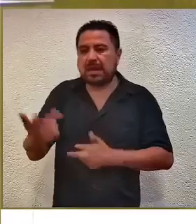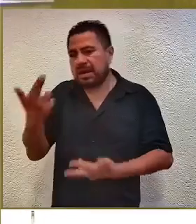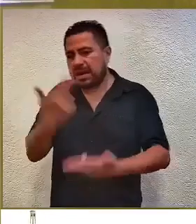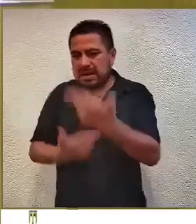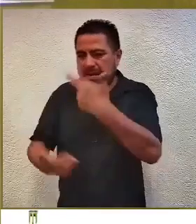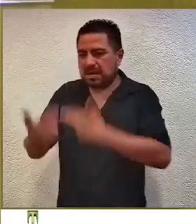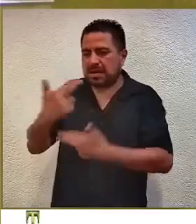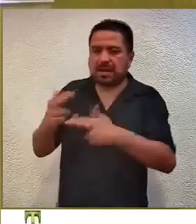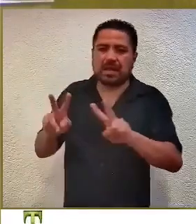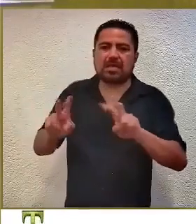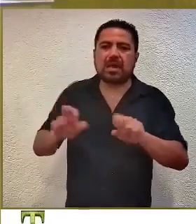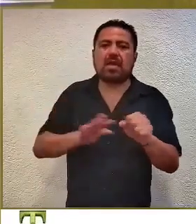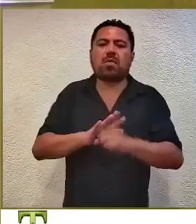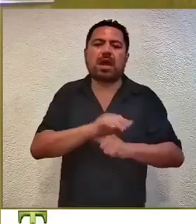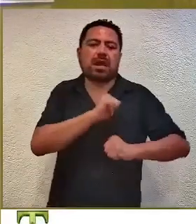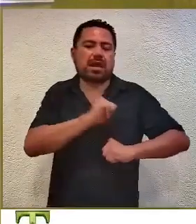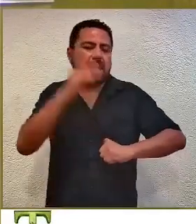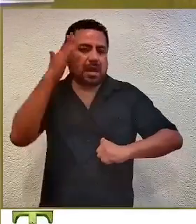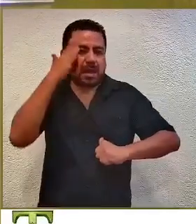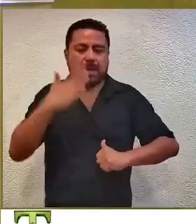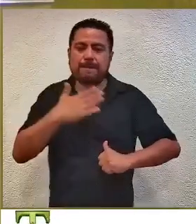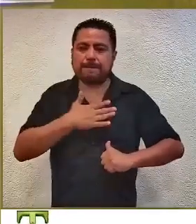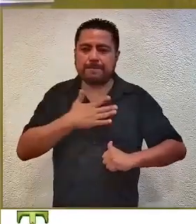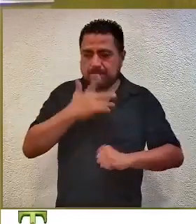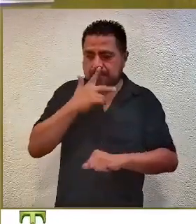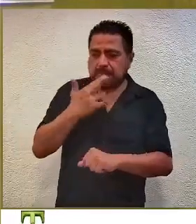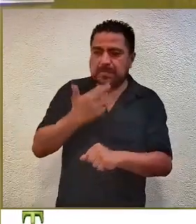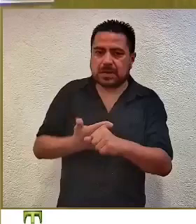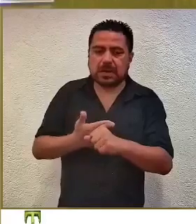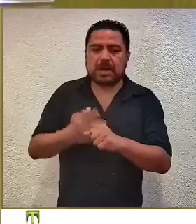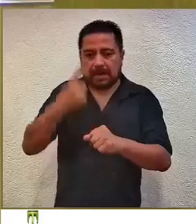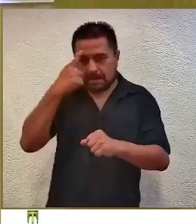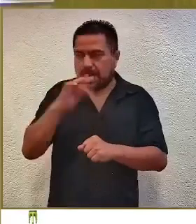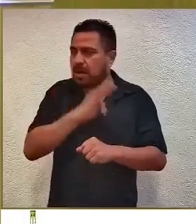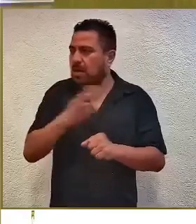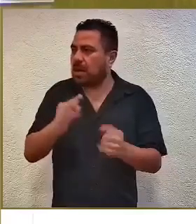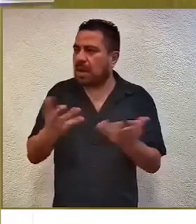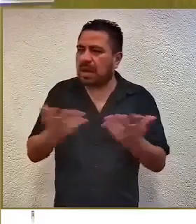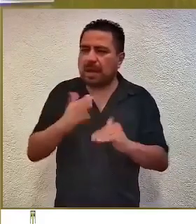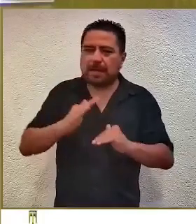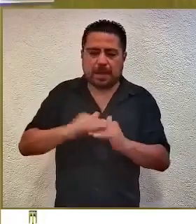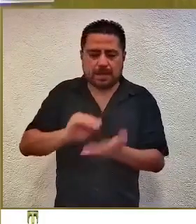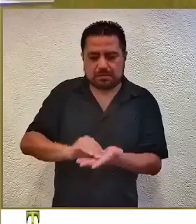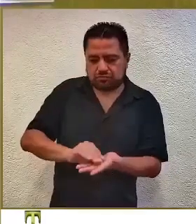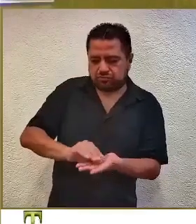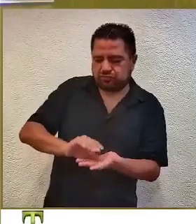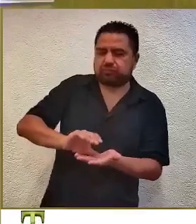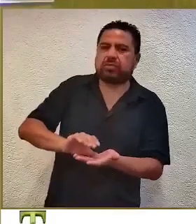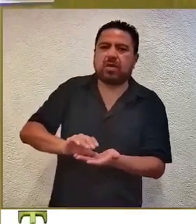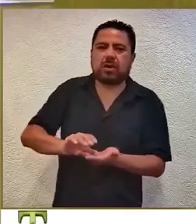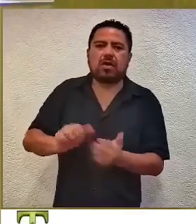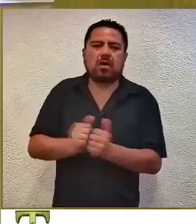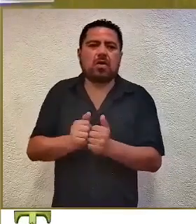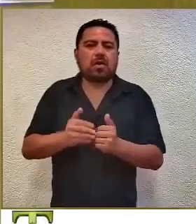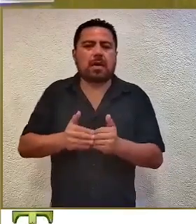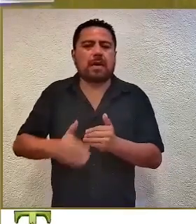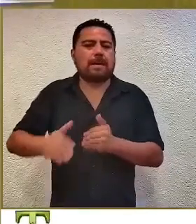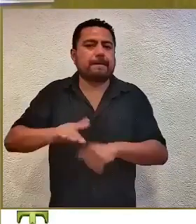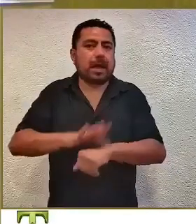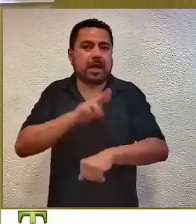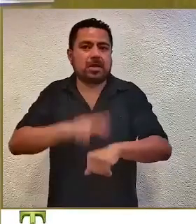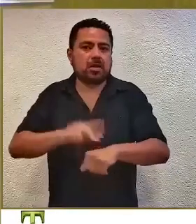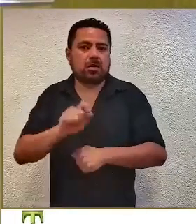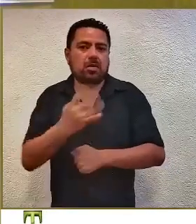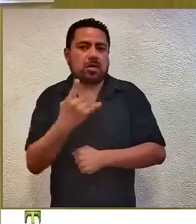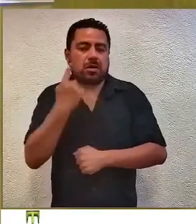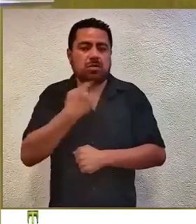referido asunto a la ponencia a mi cargo para que realice el engrose respectivo en un término no mayor a